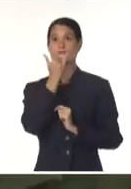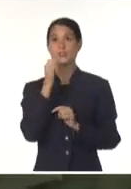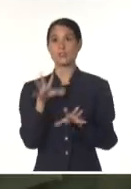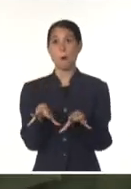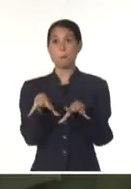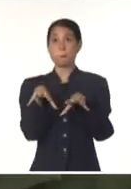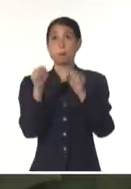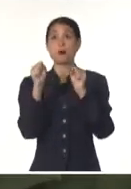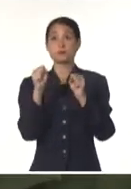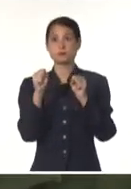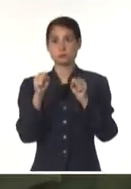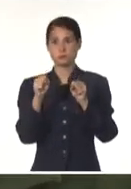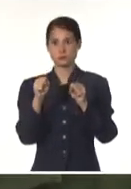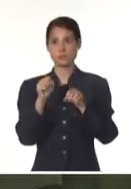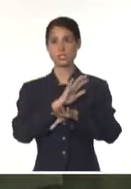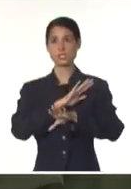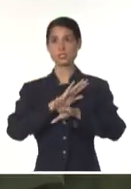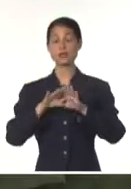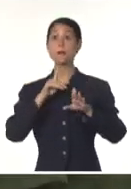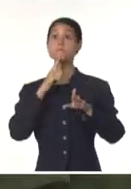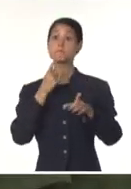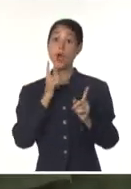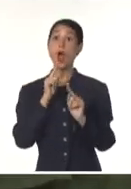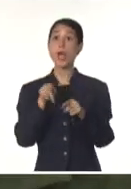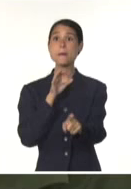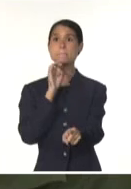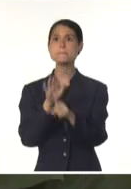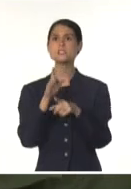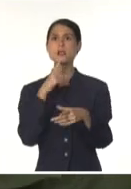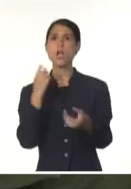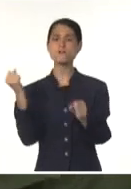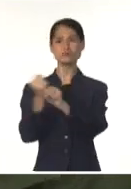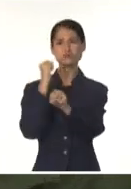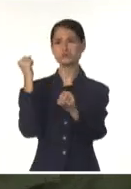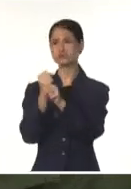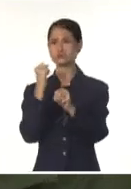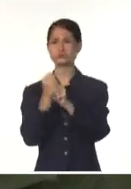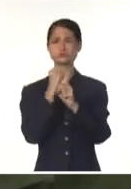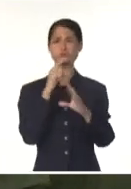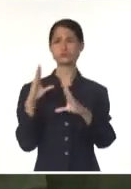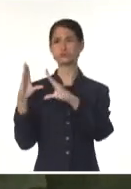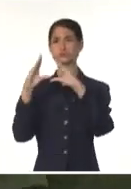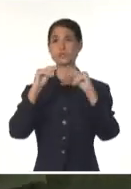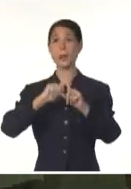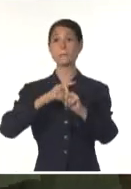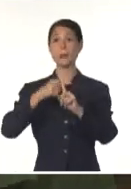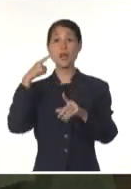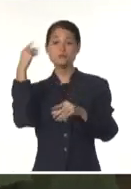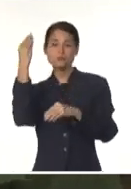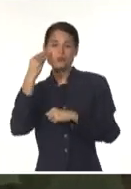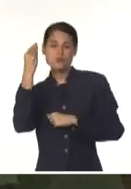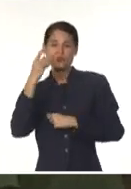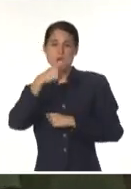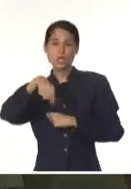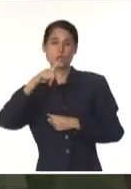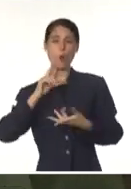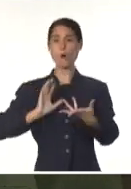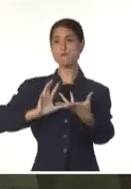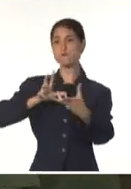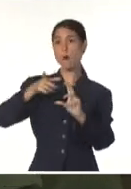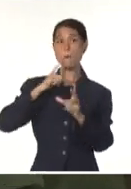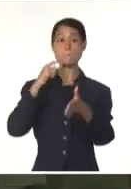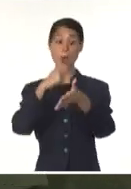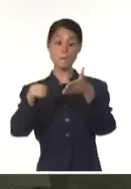de desconexión, se ha producido un trabajo profundo, intenso, analizando todo un grupo de variantes, de posibilidades,